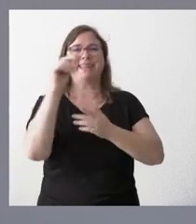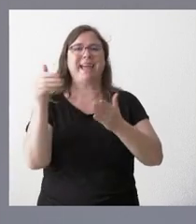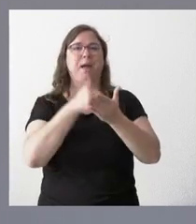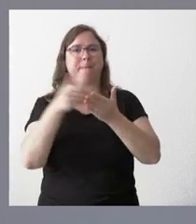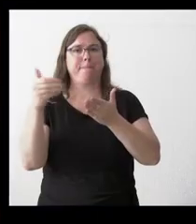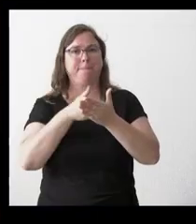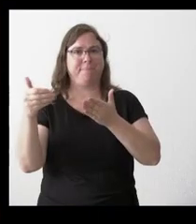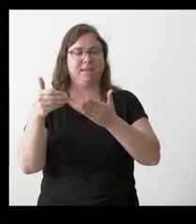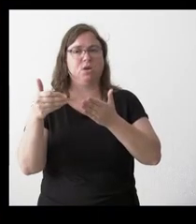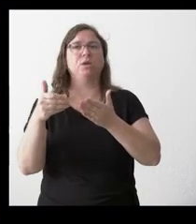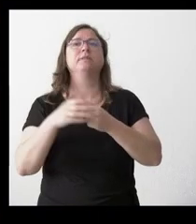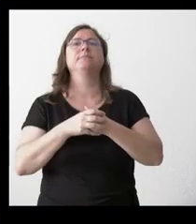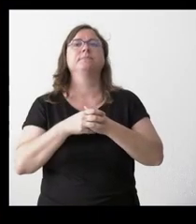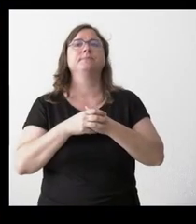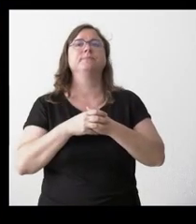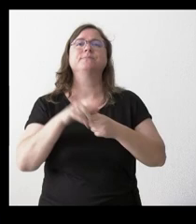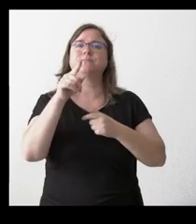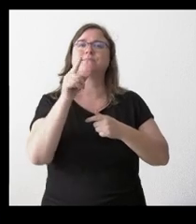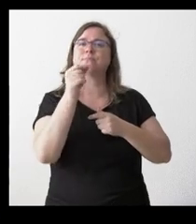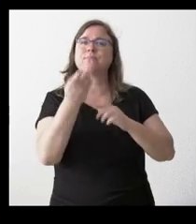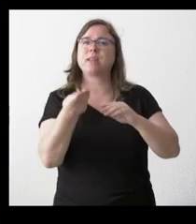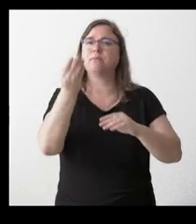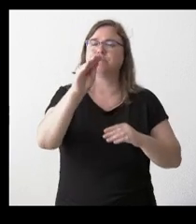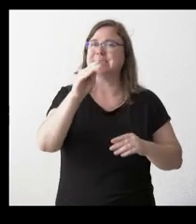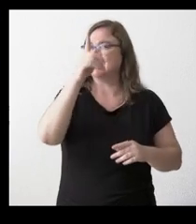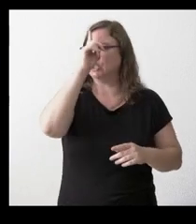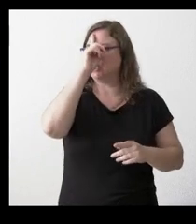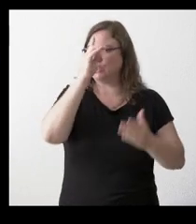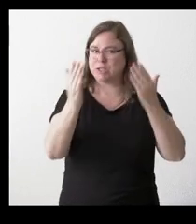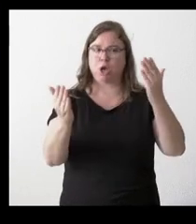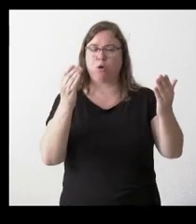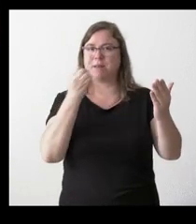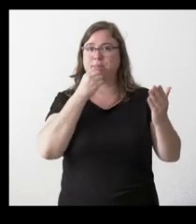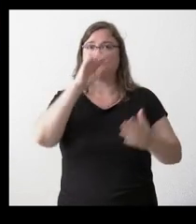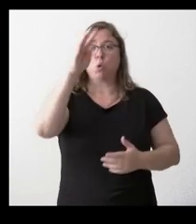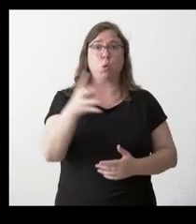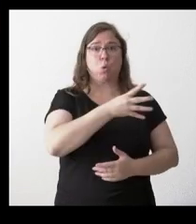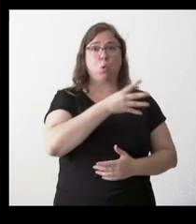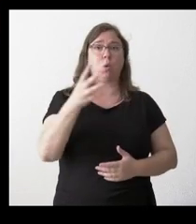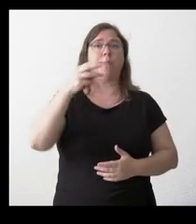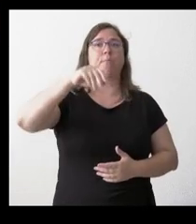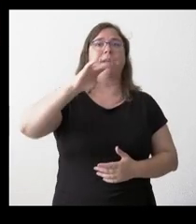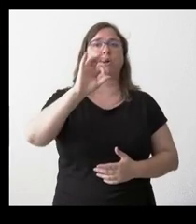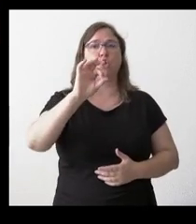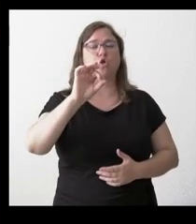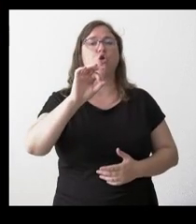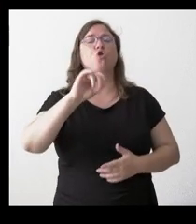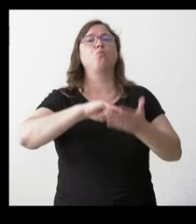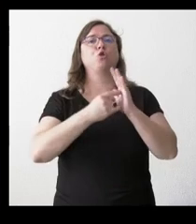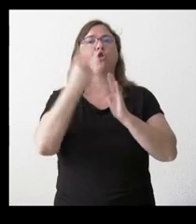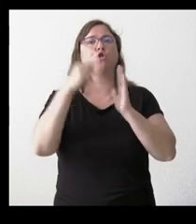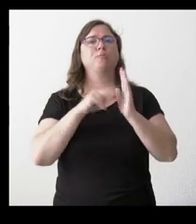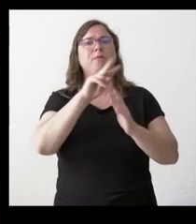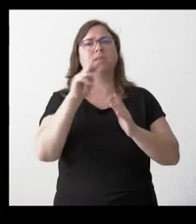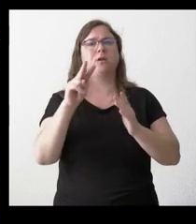recibiría el modelo de financiación, el incremento es que no sé si lo estoy comparando bien, estoy en el cuadro macro del proyecto de 2022,